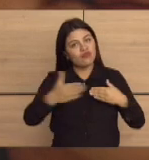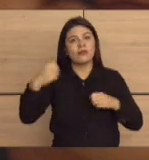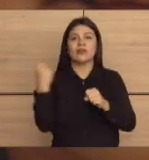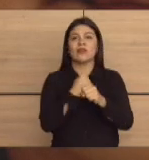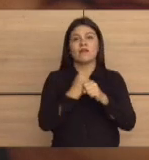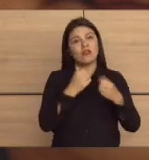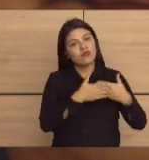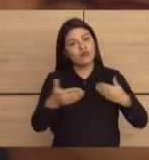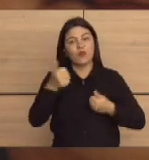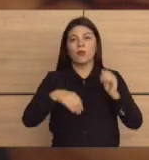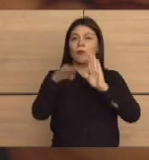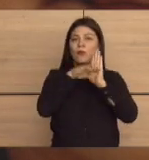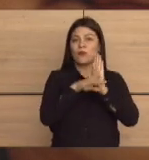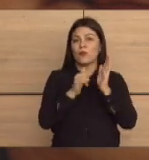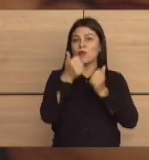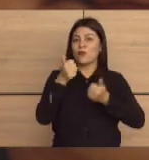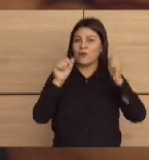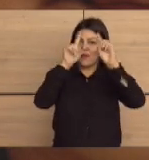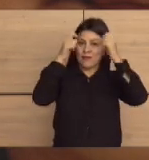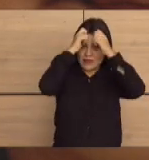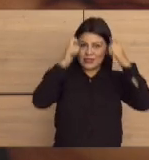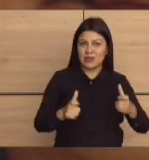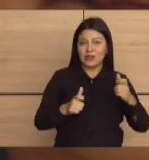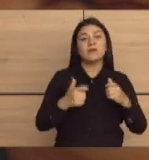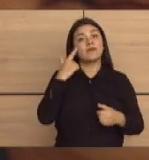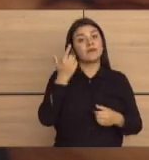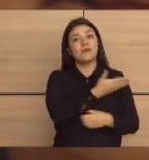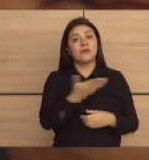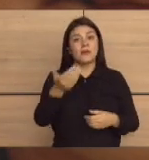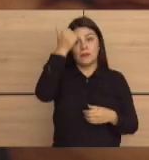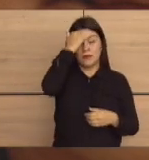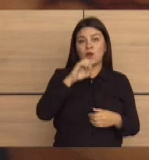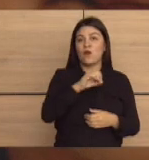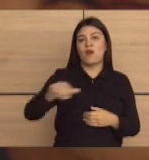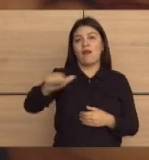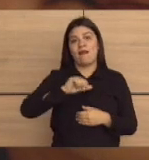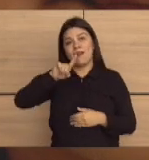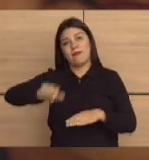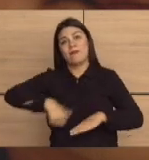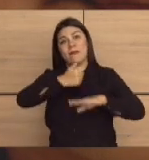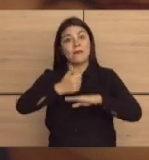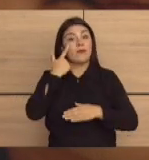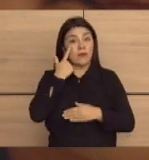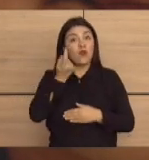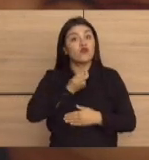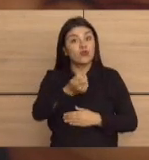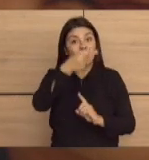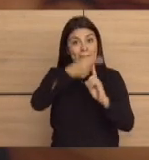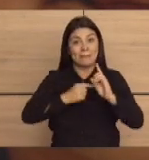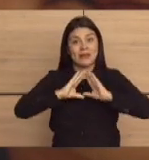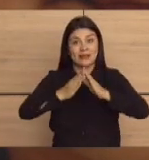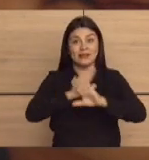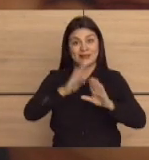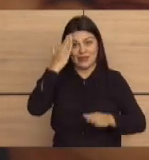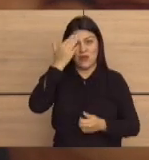la política de Estado a la academia. Y lo menciono, queridos maestros y queridos rectores, porque en el mes de diciembre, además de contar con la creación del